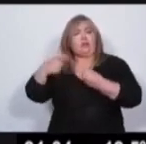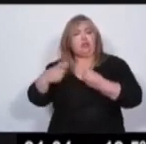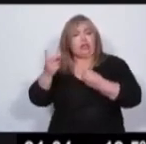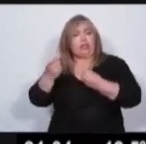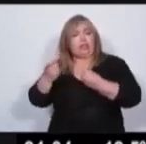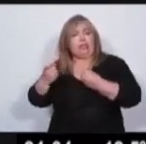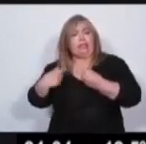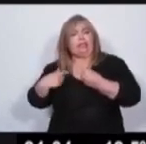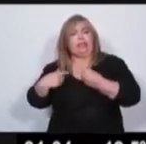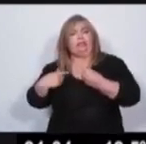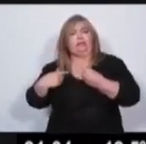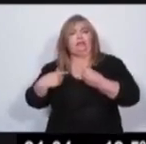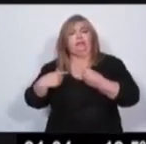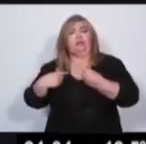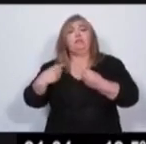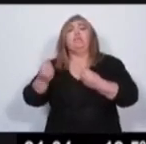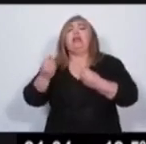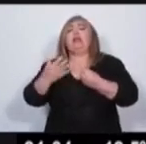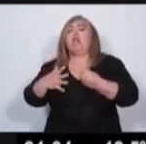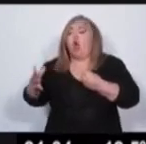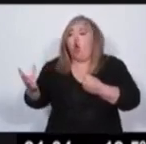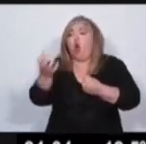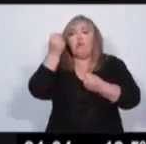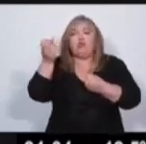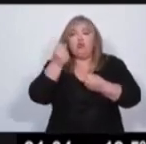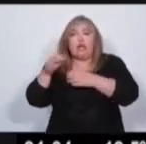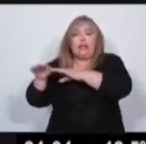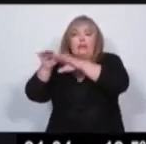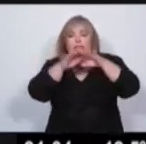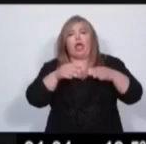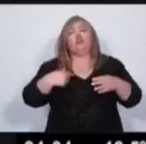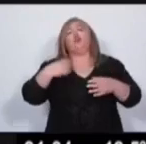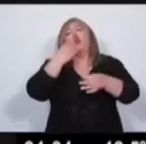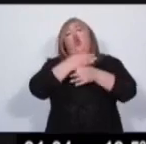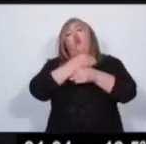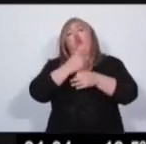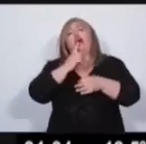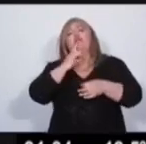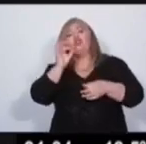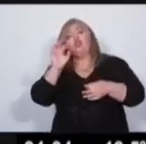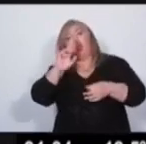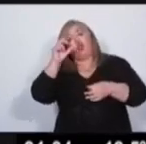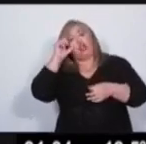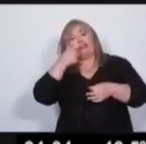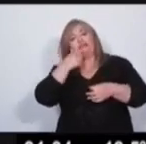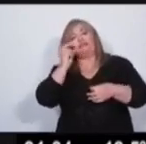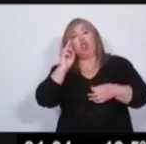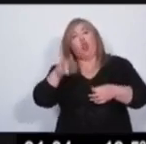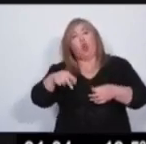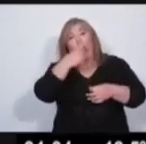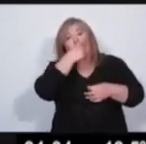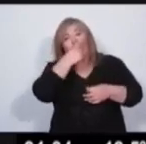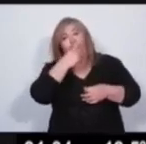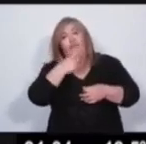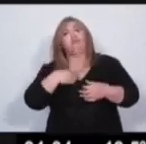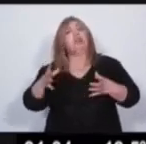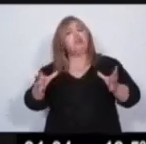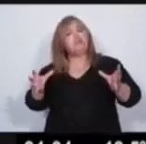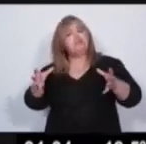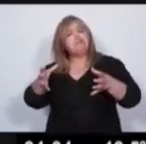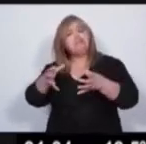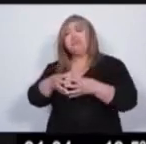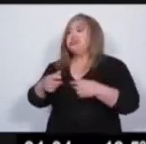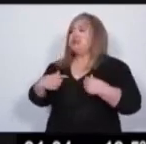en mi caso yo fui a la escuela Torres una escuela pública del centro de Luján y allí nos juntábamos todos no